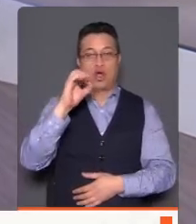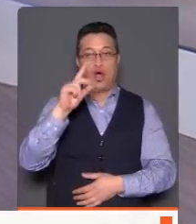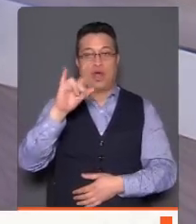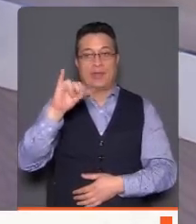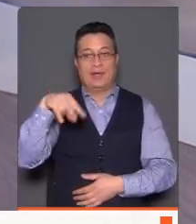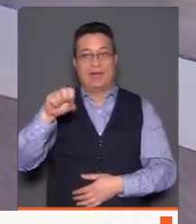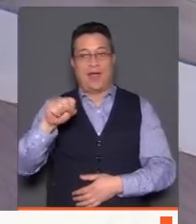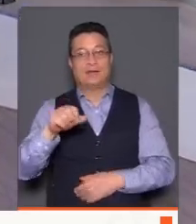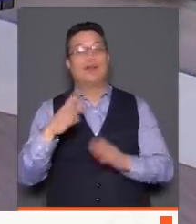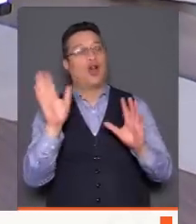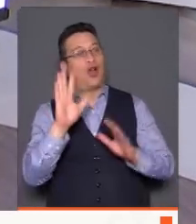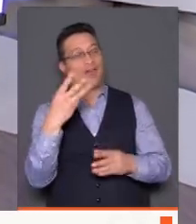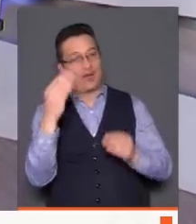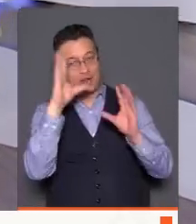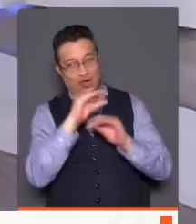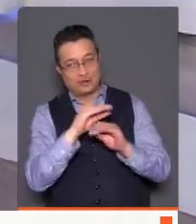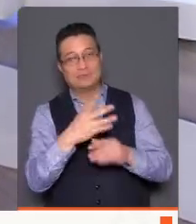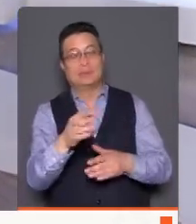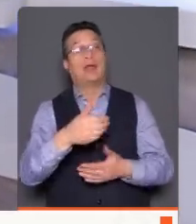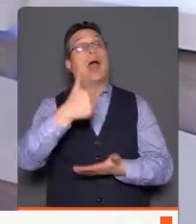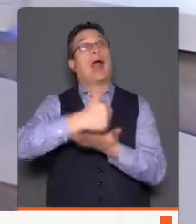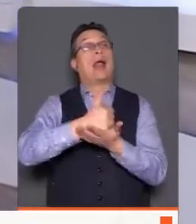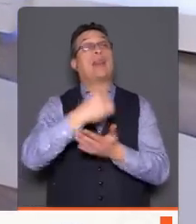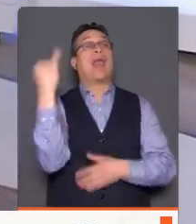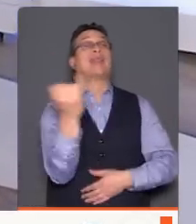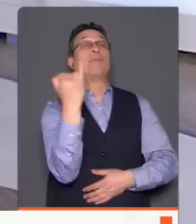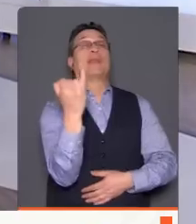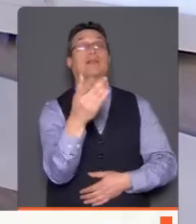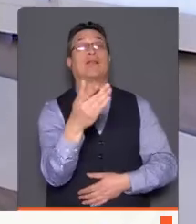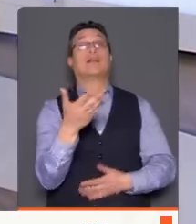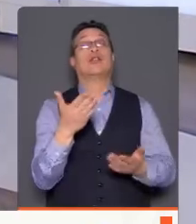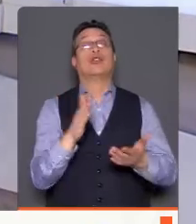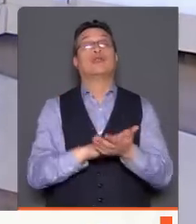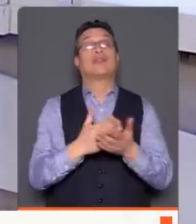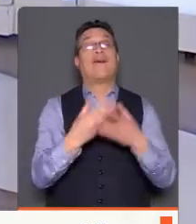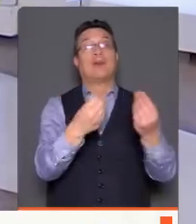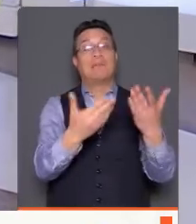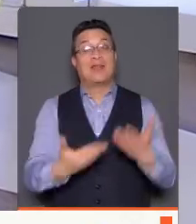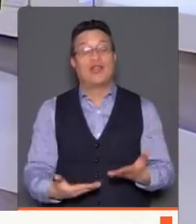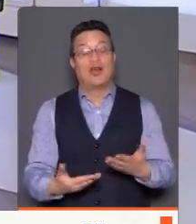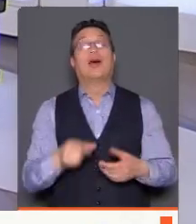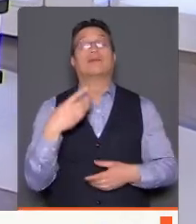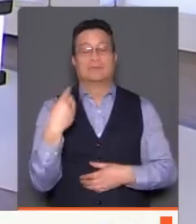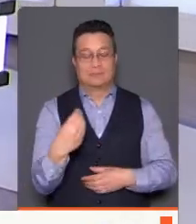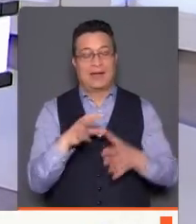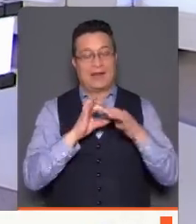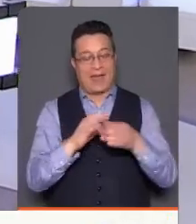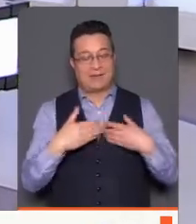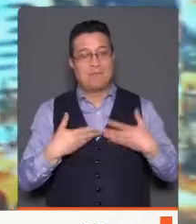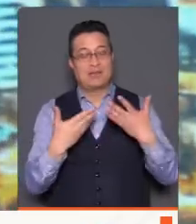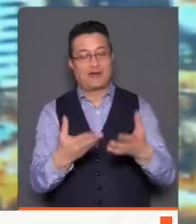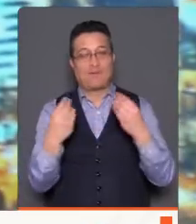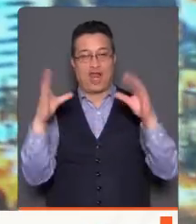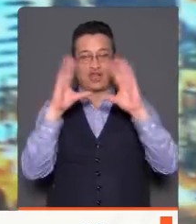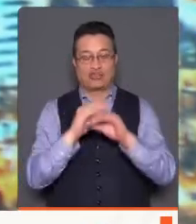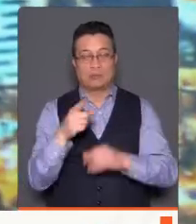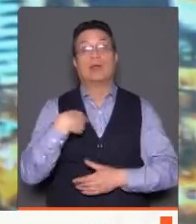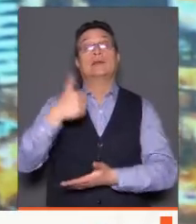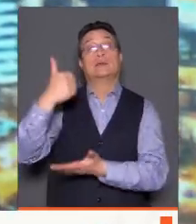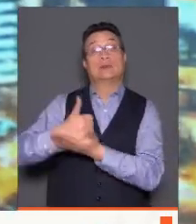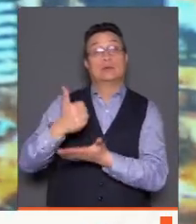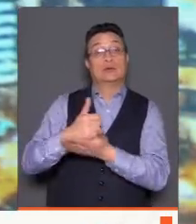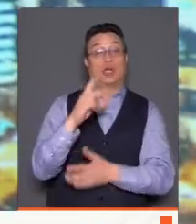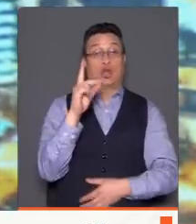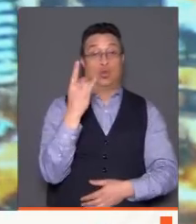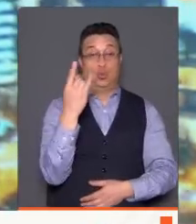Hola, muy buenas noches. Y el alcalde de Independencia, Gonzalo Durán. ¿Cómo está? Bienvenido. Buenas noches, Álvaro. Gracias por la invitación. Buenas noches. Voy a partir con el alcalde Durán